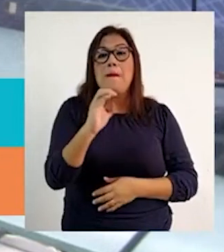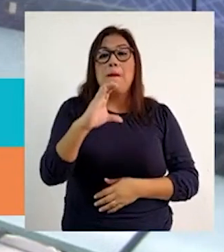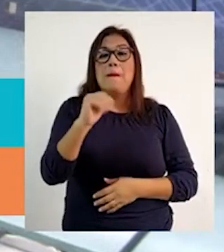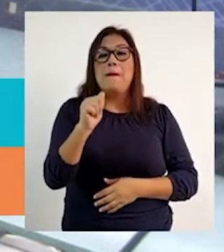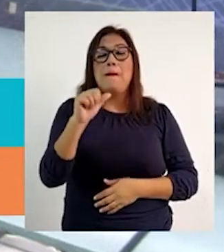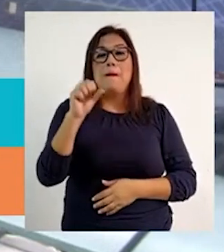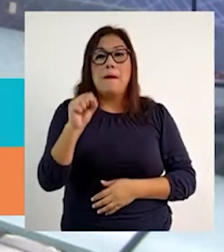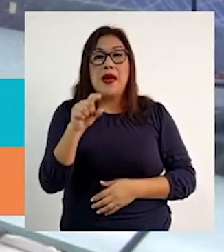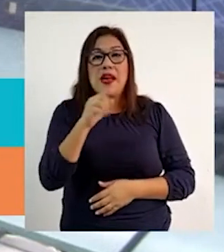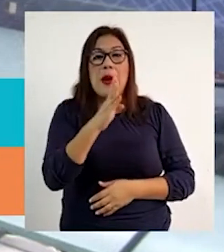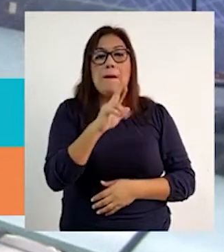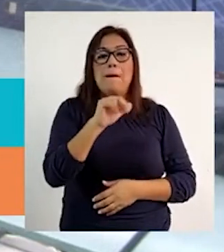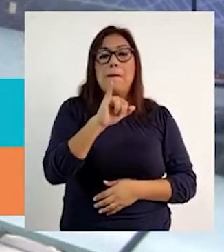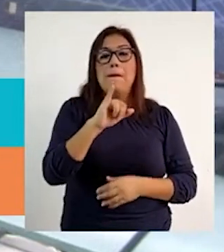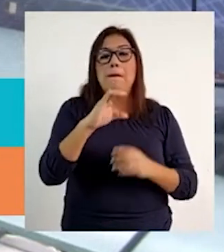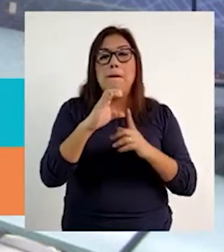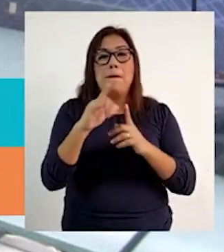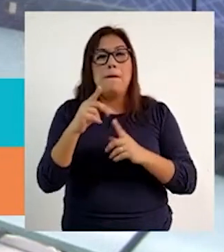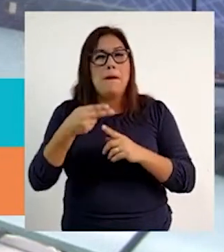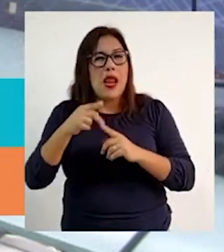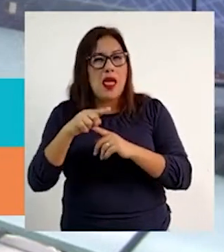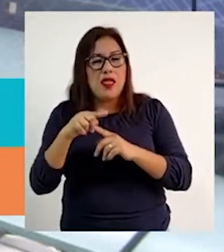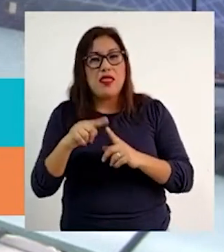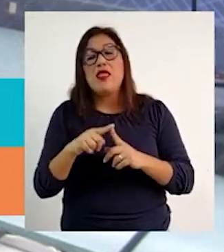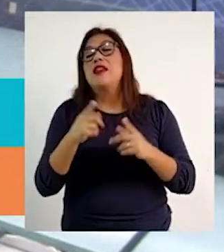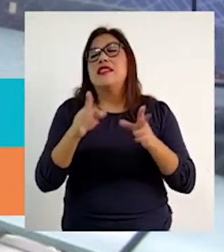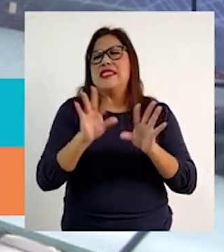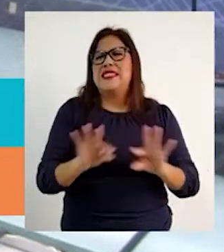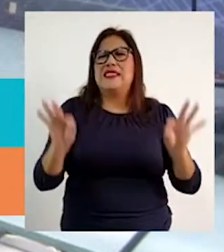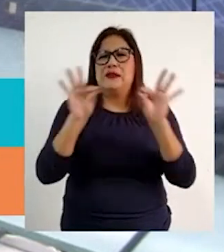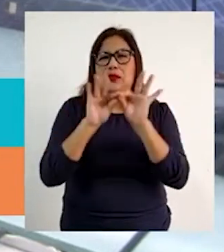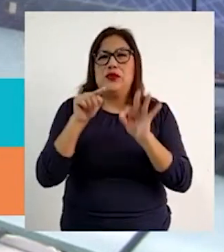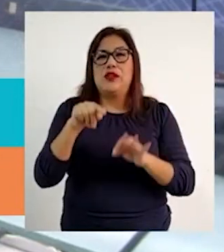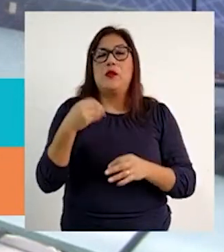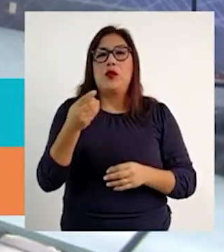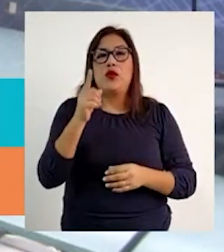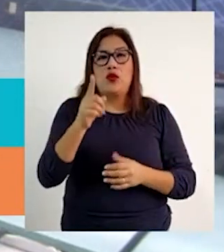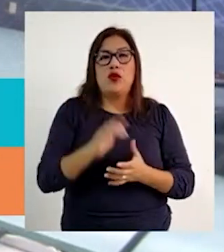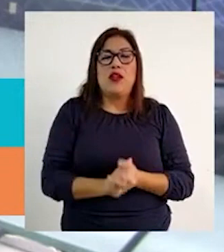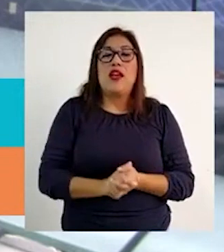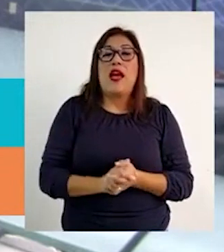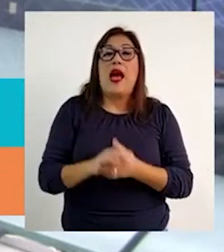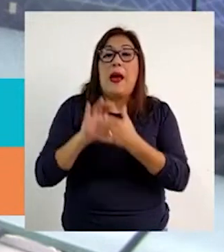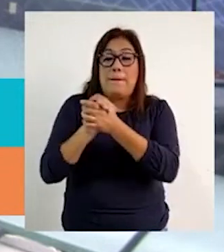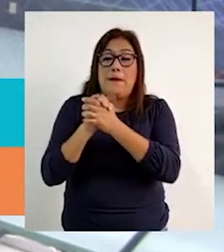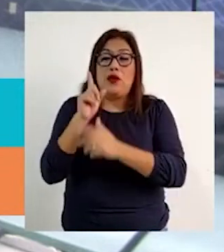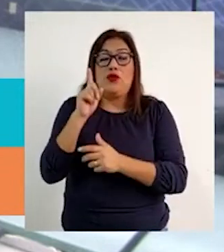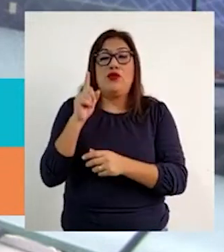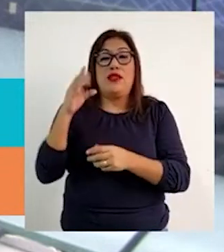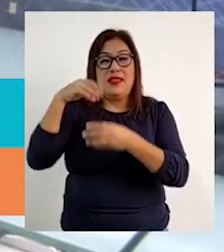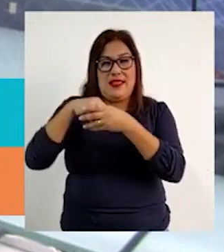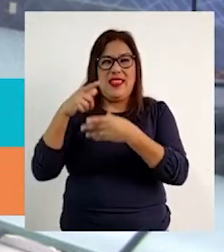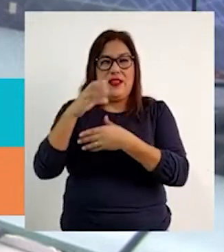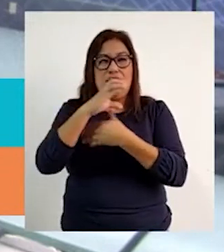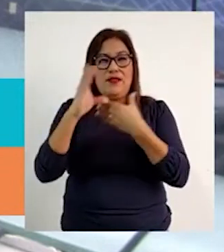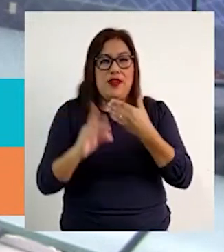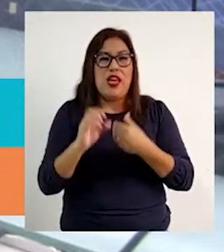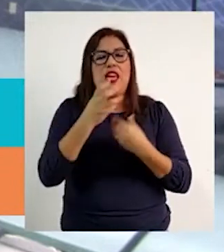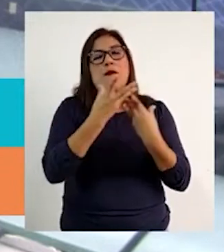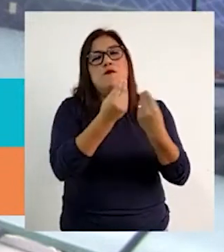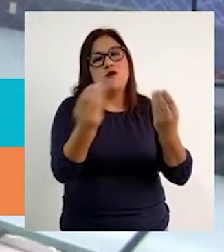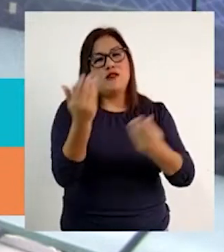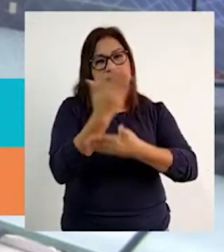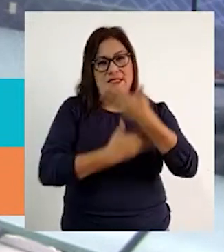Es muy importante porque compañeros de nosotros del CONADIS y muchas personas con discapacidad han